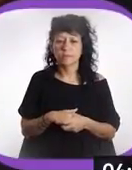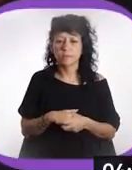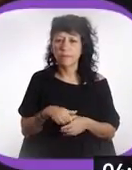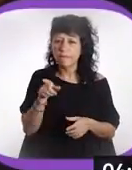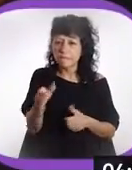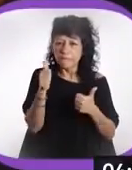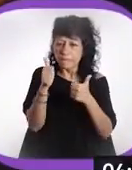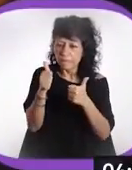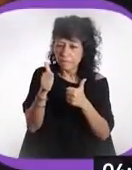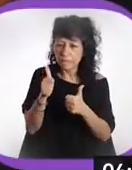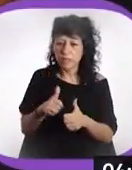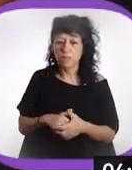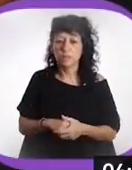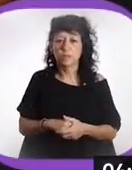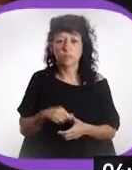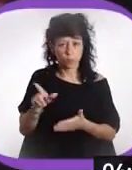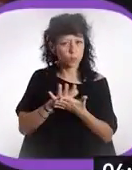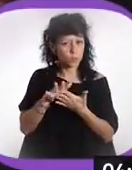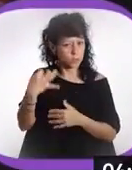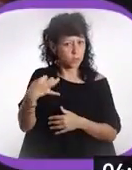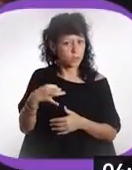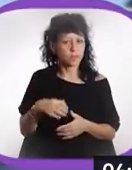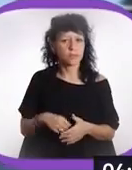Bien hecho, Stanford. Bien hecho, amigo.